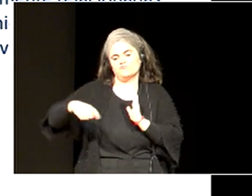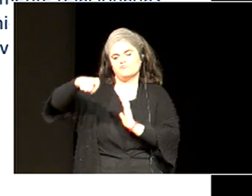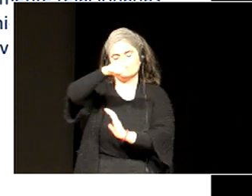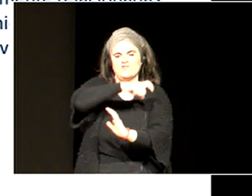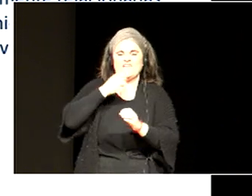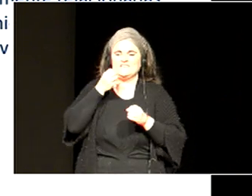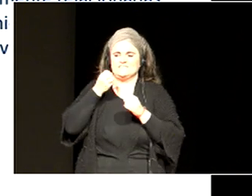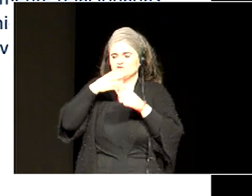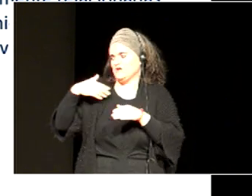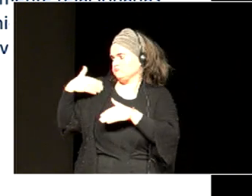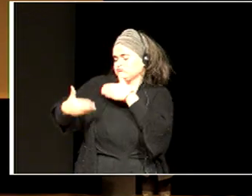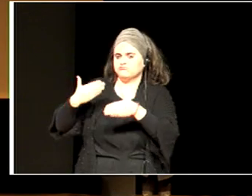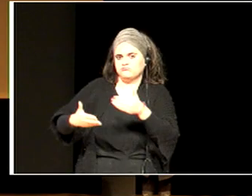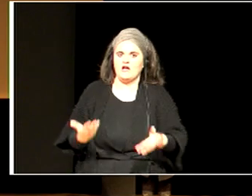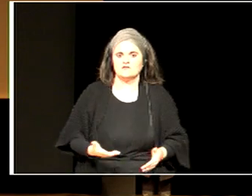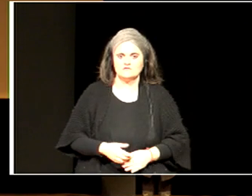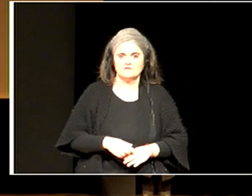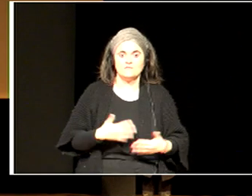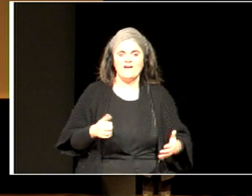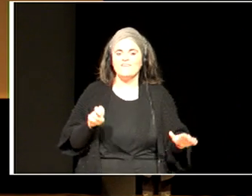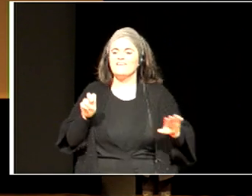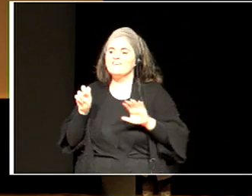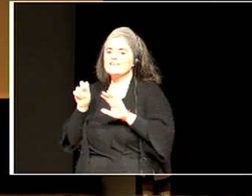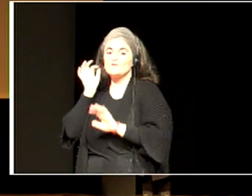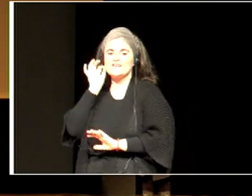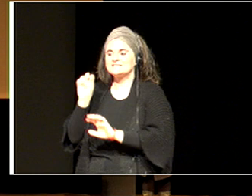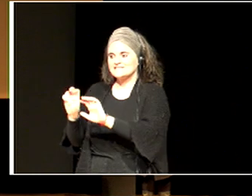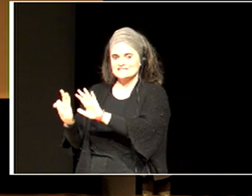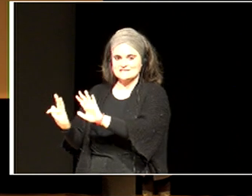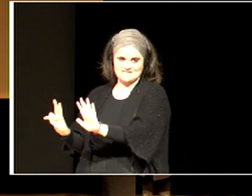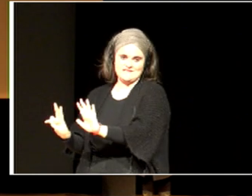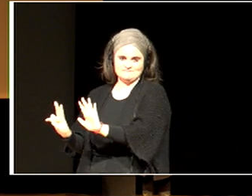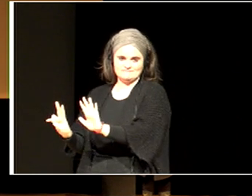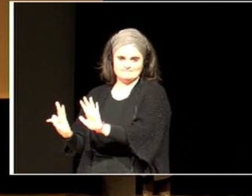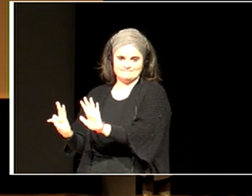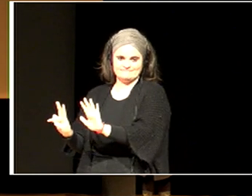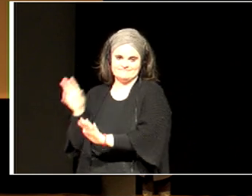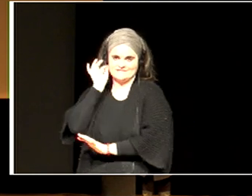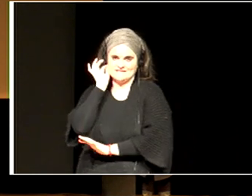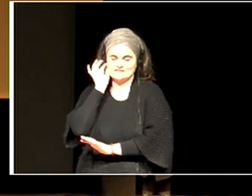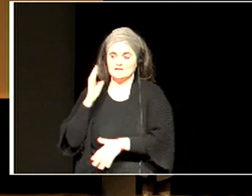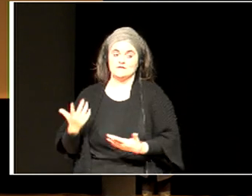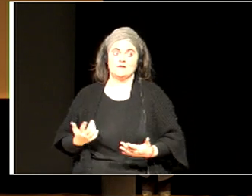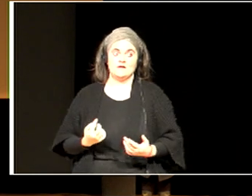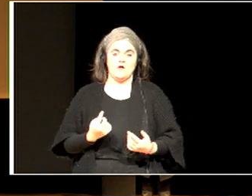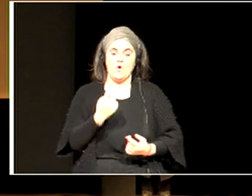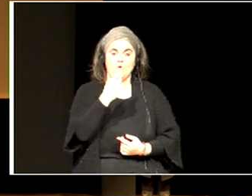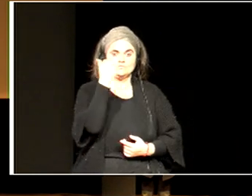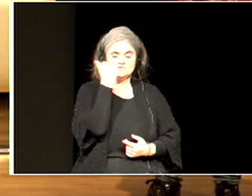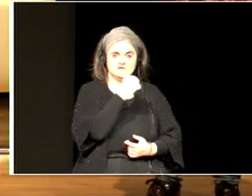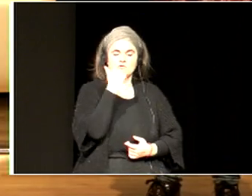historia y hay siete autoras pero lo peor es que uno de los chicos tuvo la santa paciencia